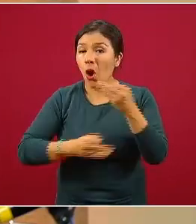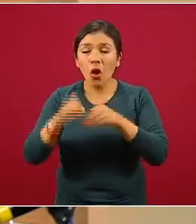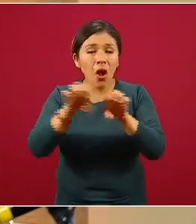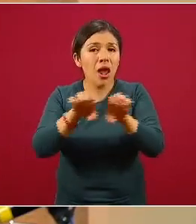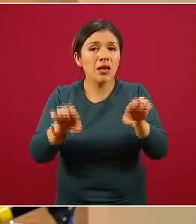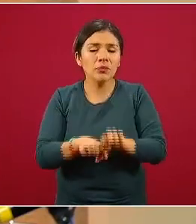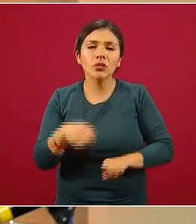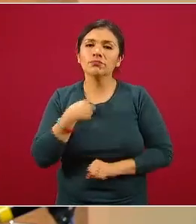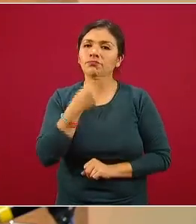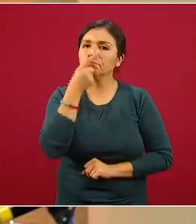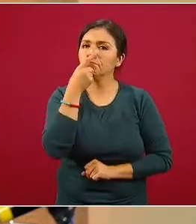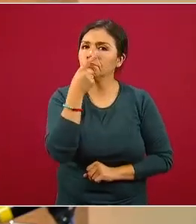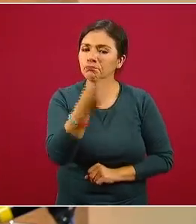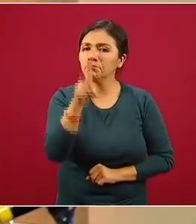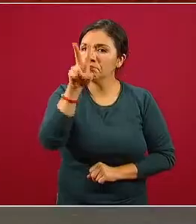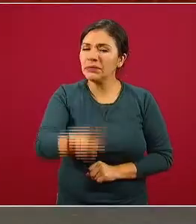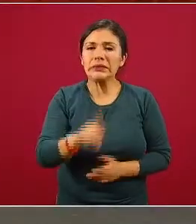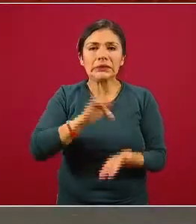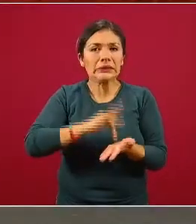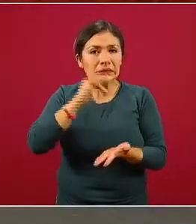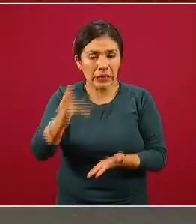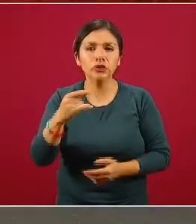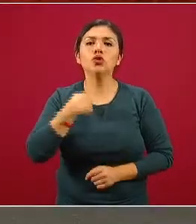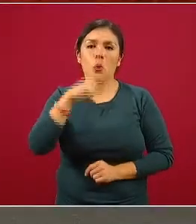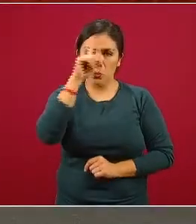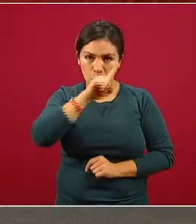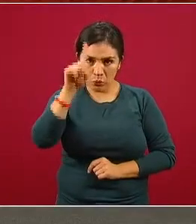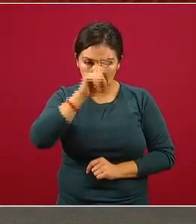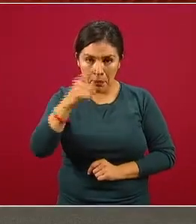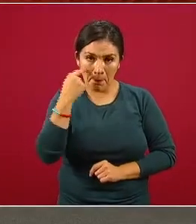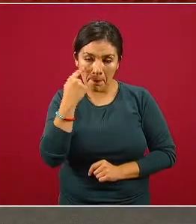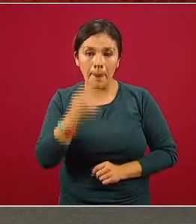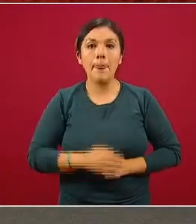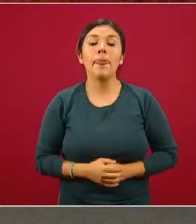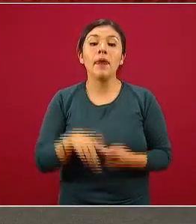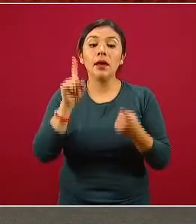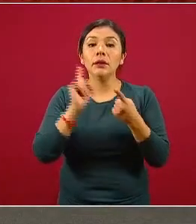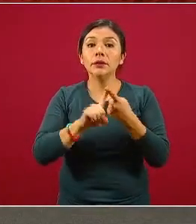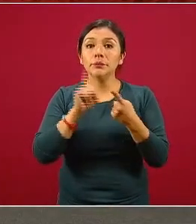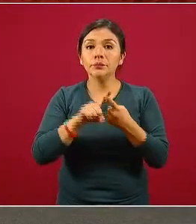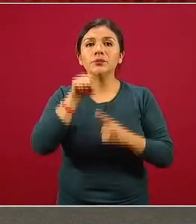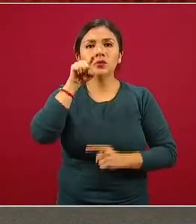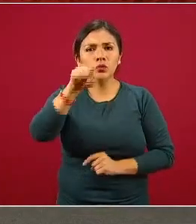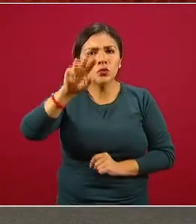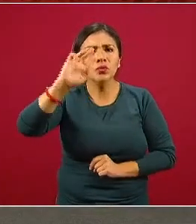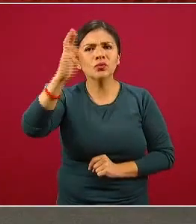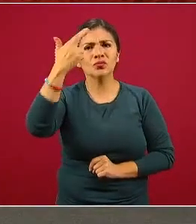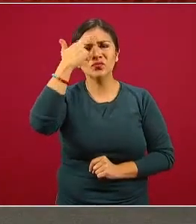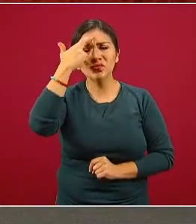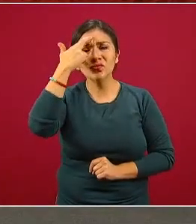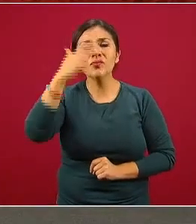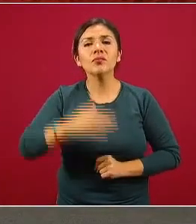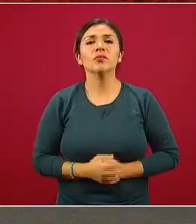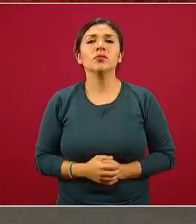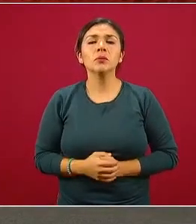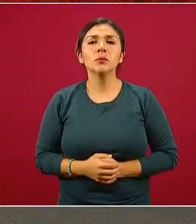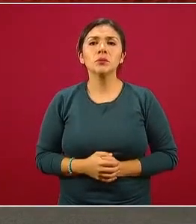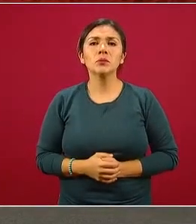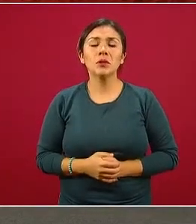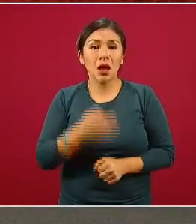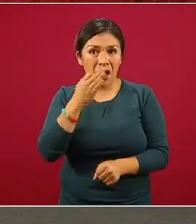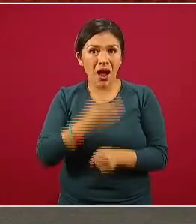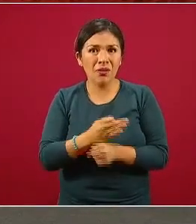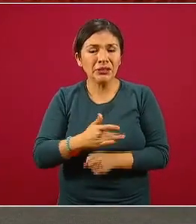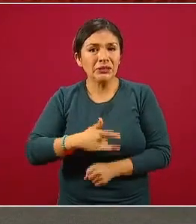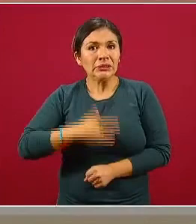equipo. Les quiero agradecer y hacer las recomendaciones. Uno, recordemos que bajo esta